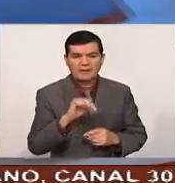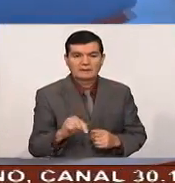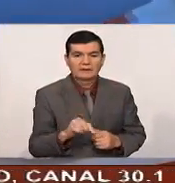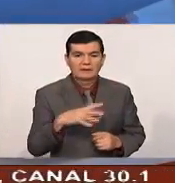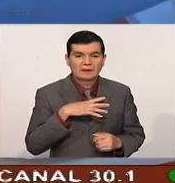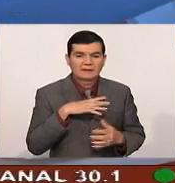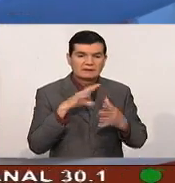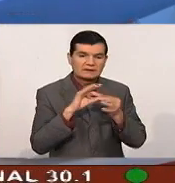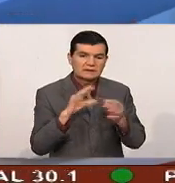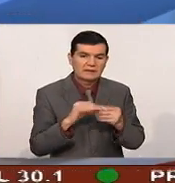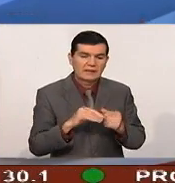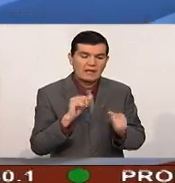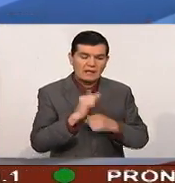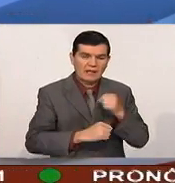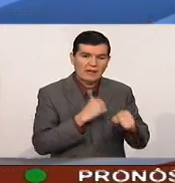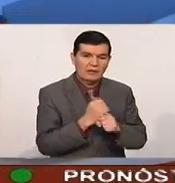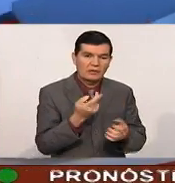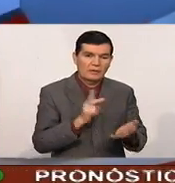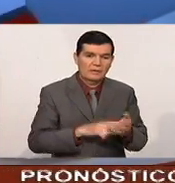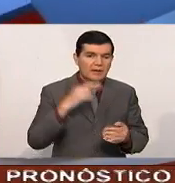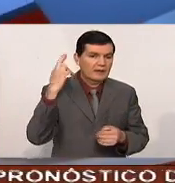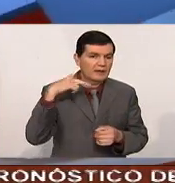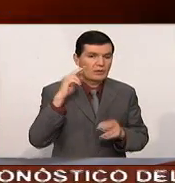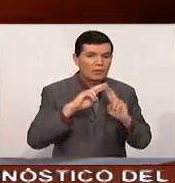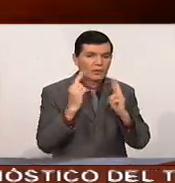Gómez, acerca del año dual México-Reino Unido.